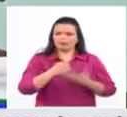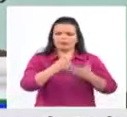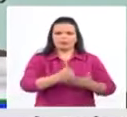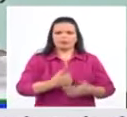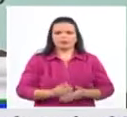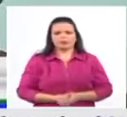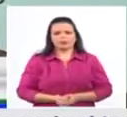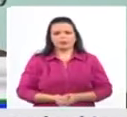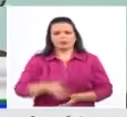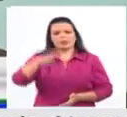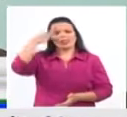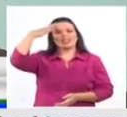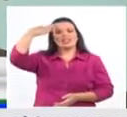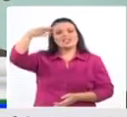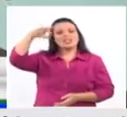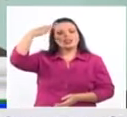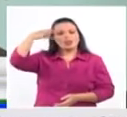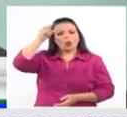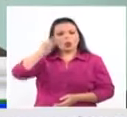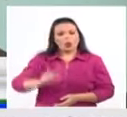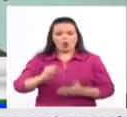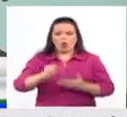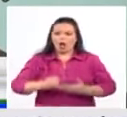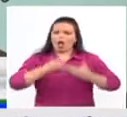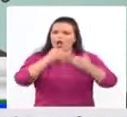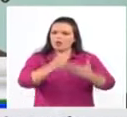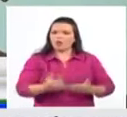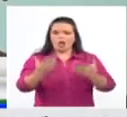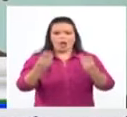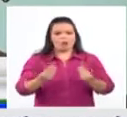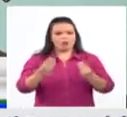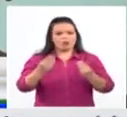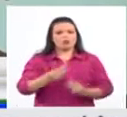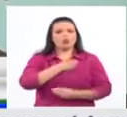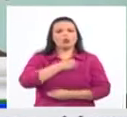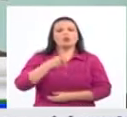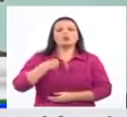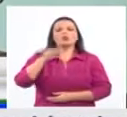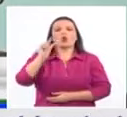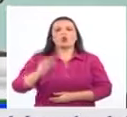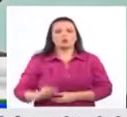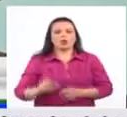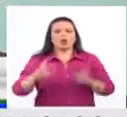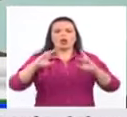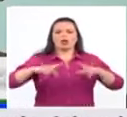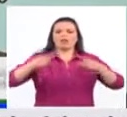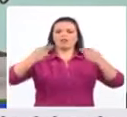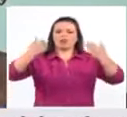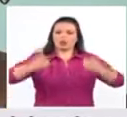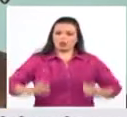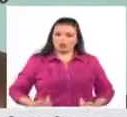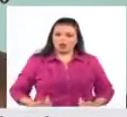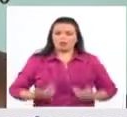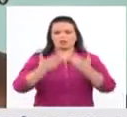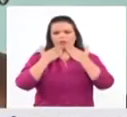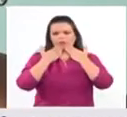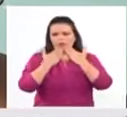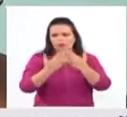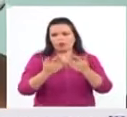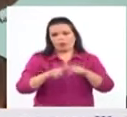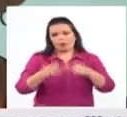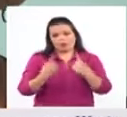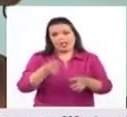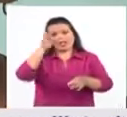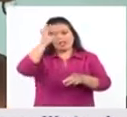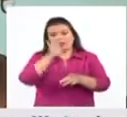la doctora de la fisioterapia también, para que uno poco a poco vaya insertándose de nuevo a lo que es la convivencia